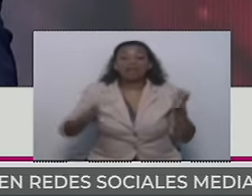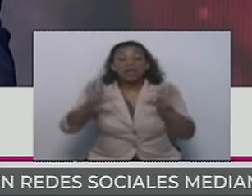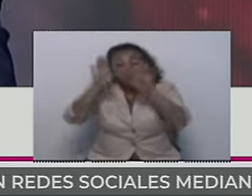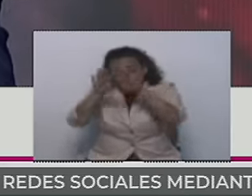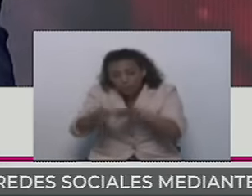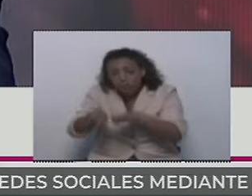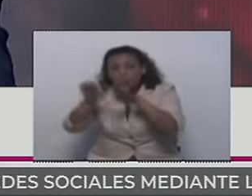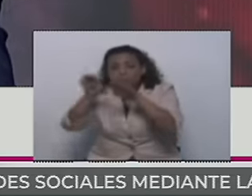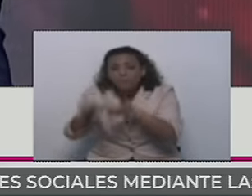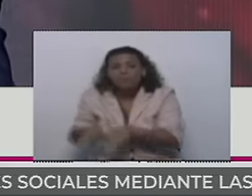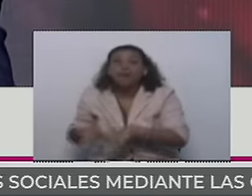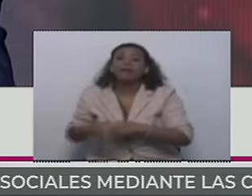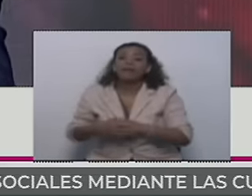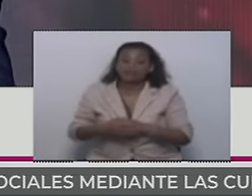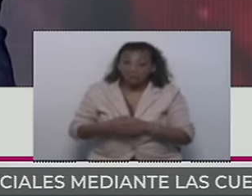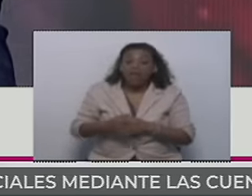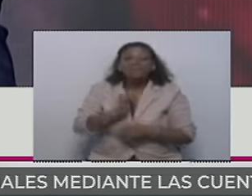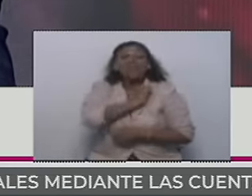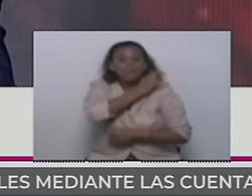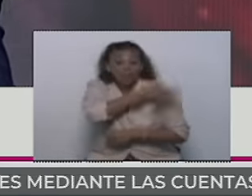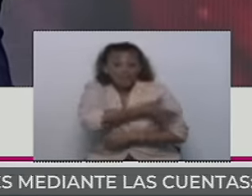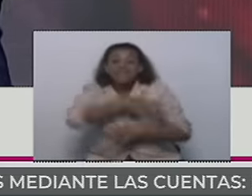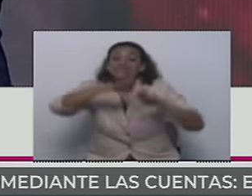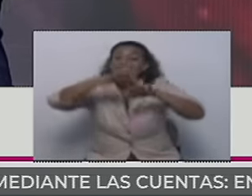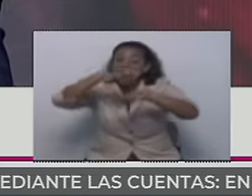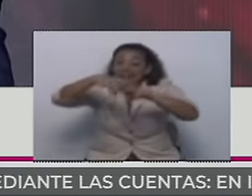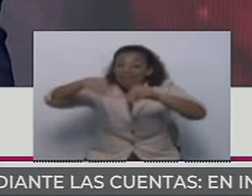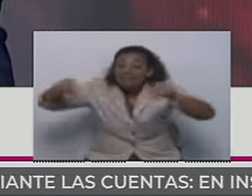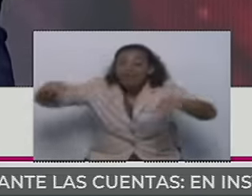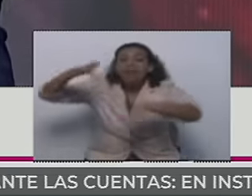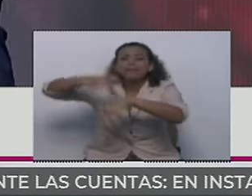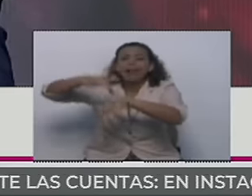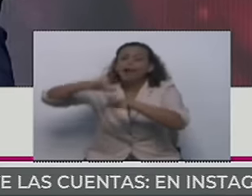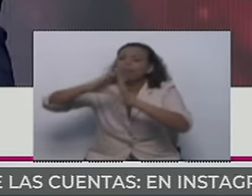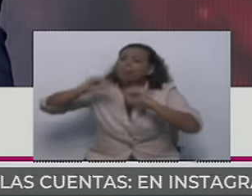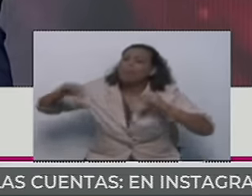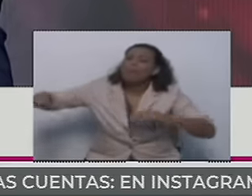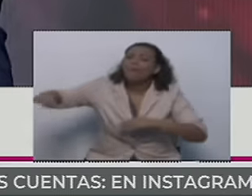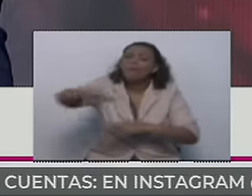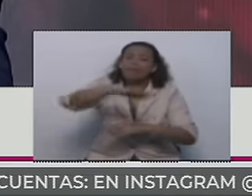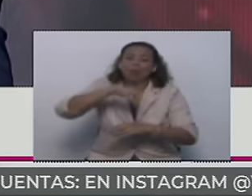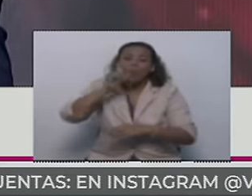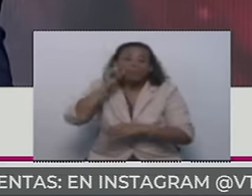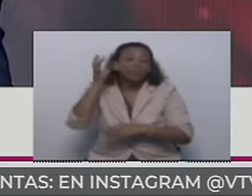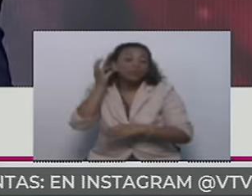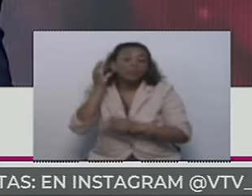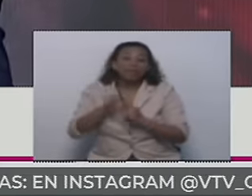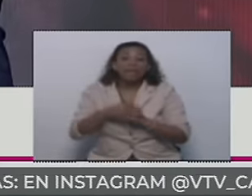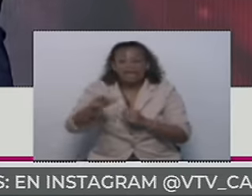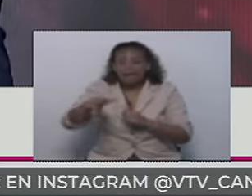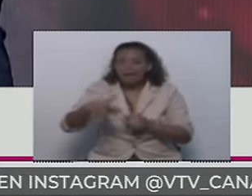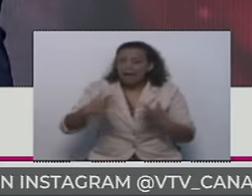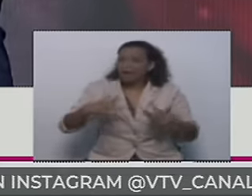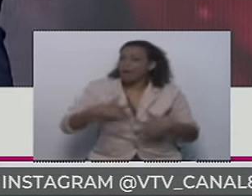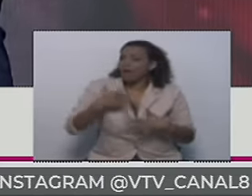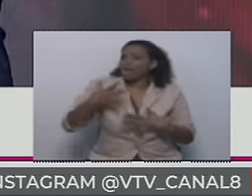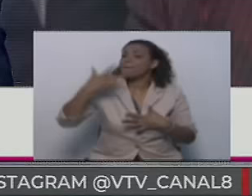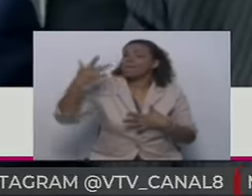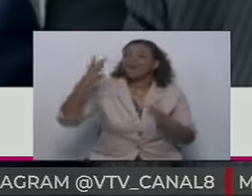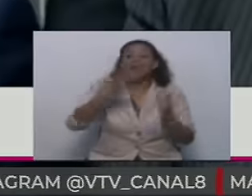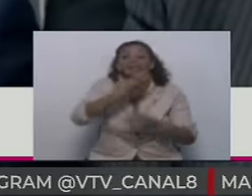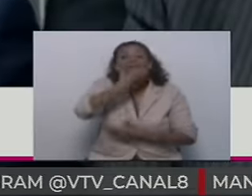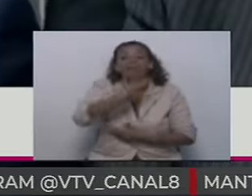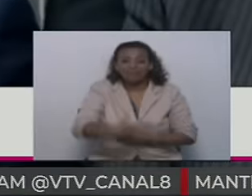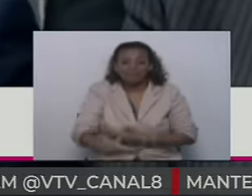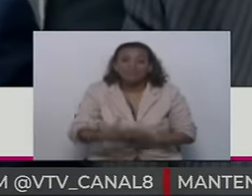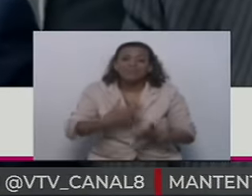musulmanes. Palestina es la tierra sagrada de todos y de todas. Ha llegado el espíritu de la Navidad,